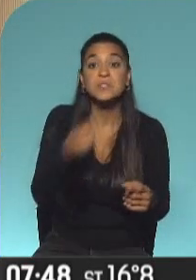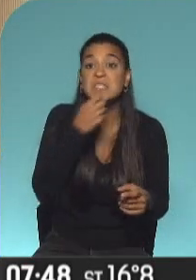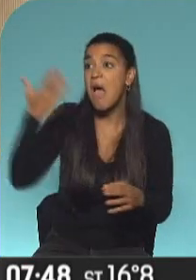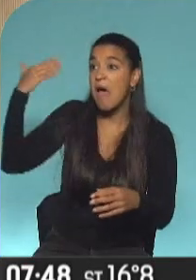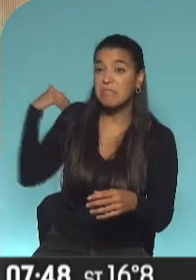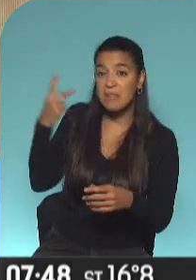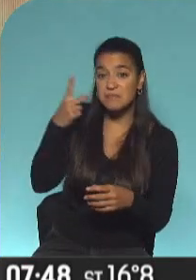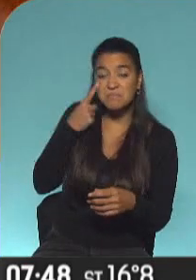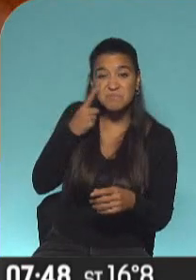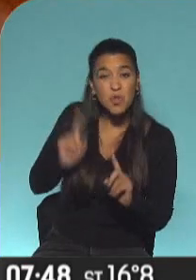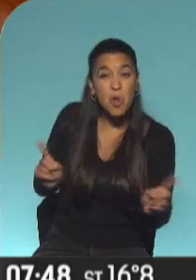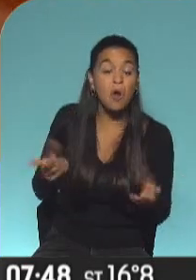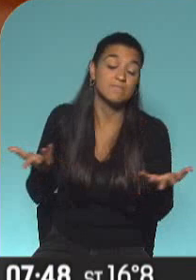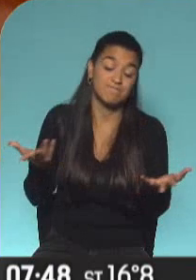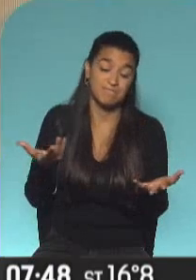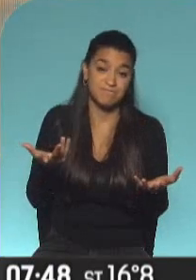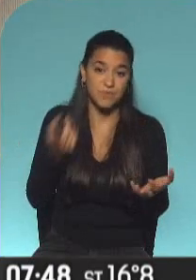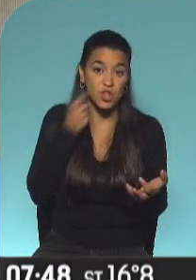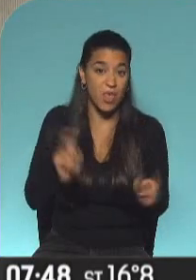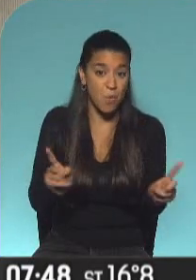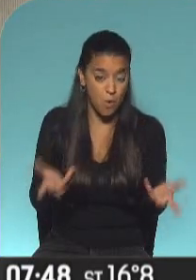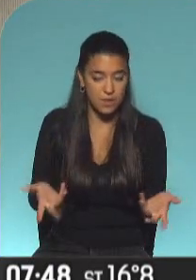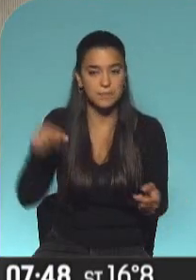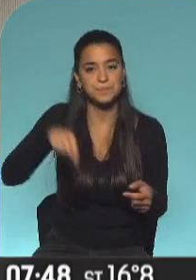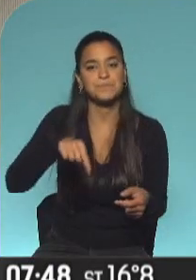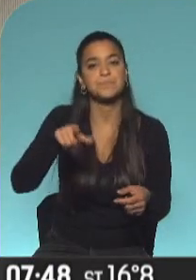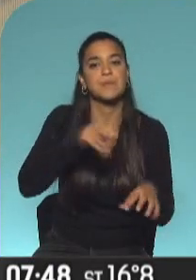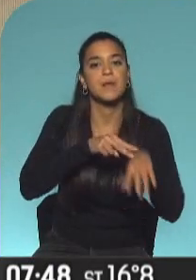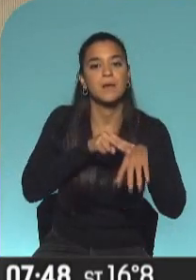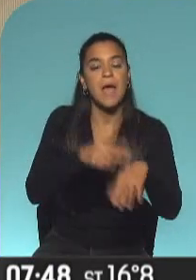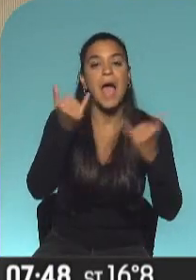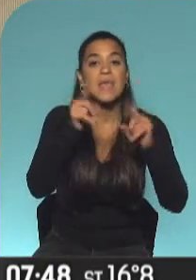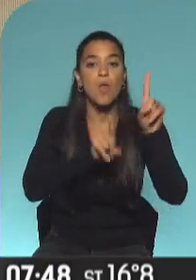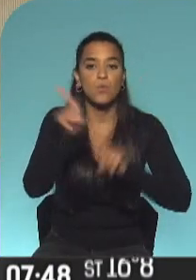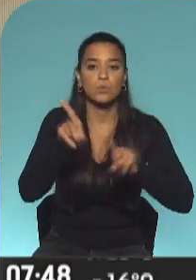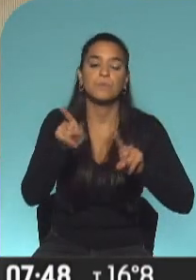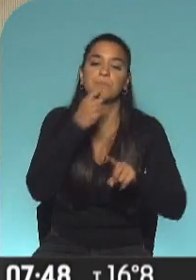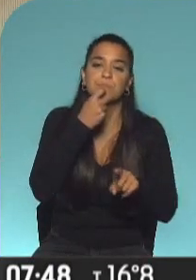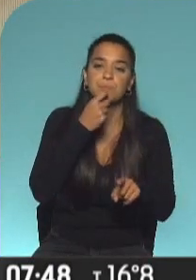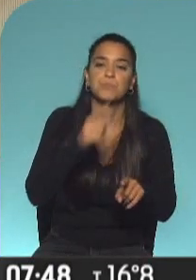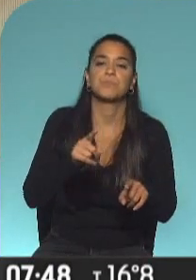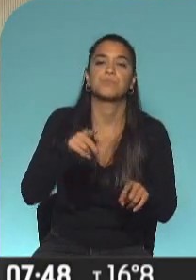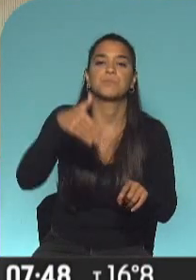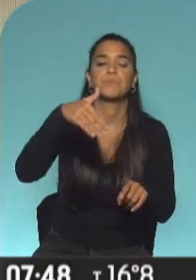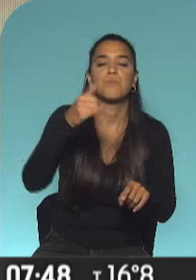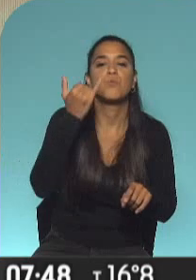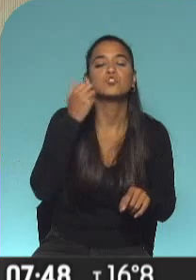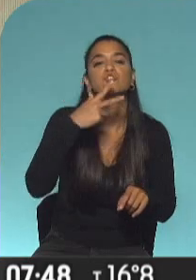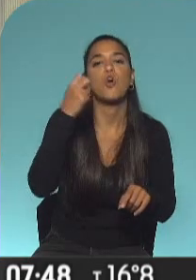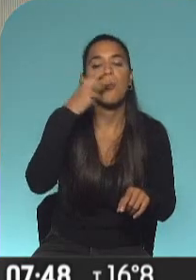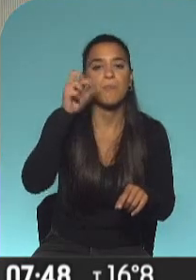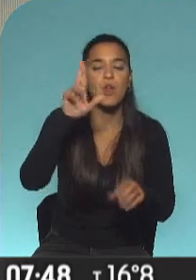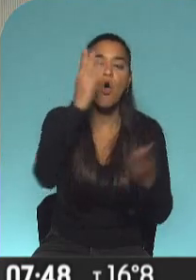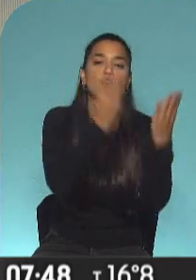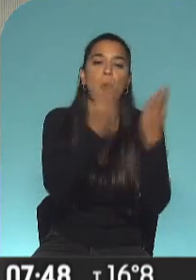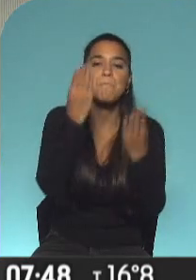venías chequeando, no te das cuenta. En este sentido, traemos una recomendación. Hay sitios, como por ejemplo se llaman Muy Shopper, Comparacity,